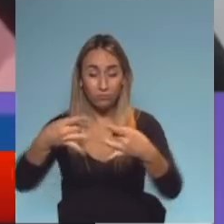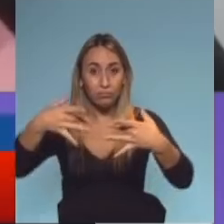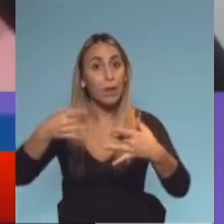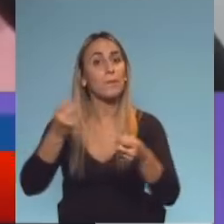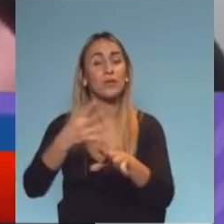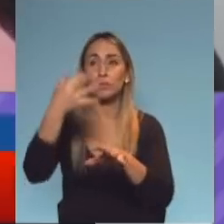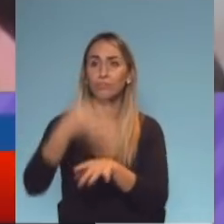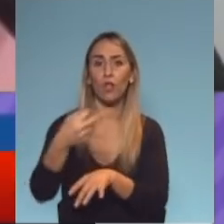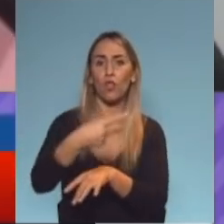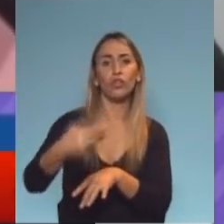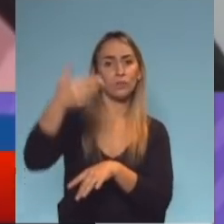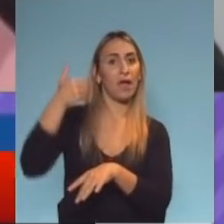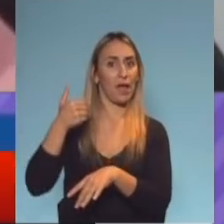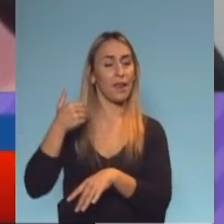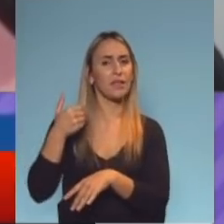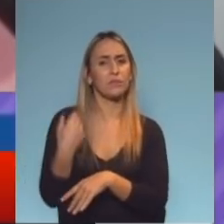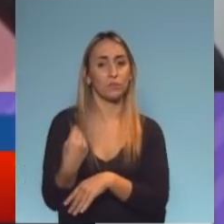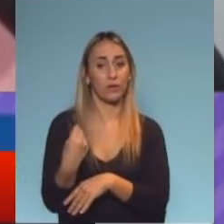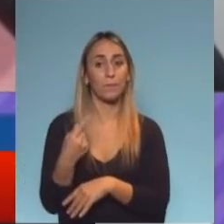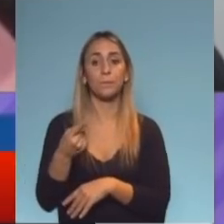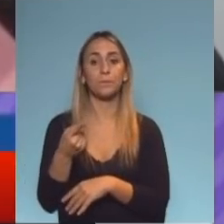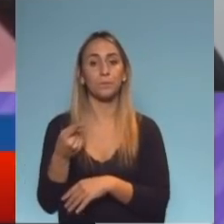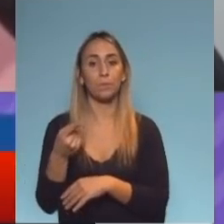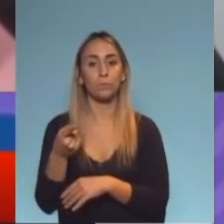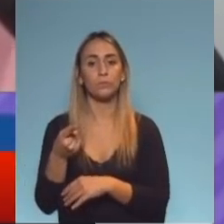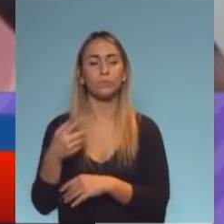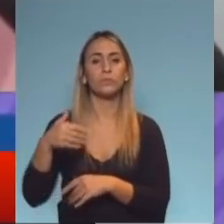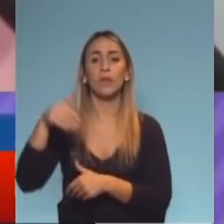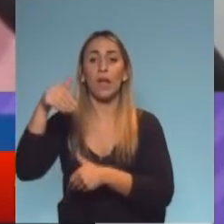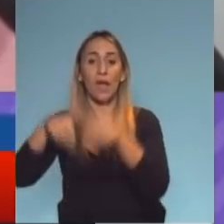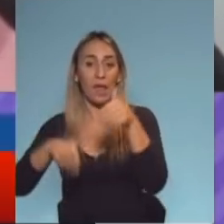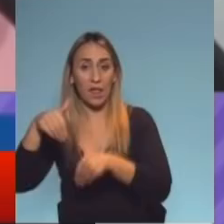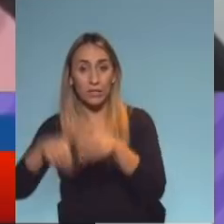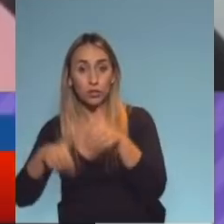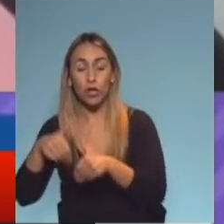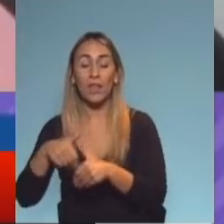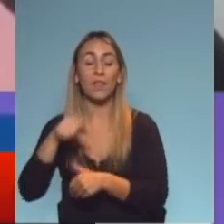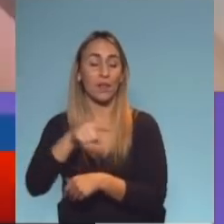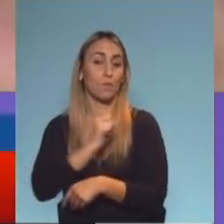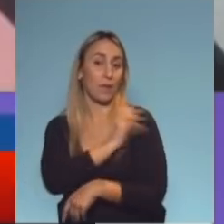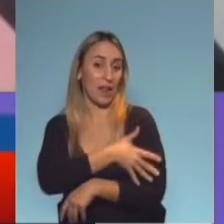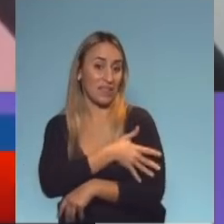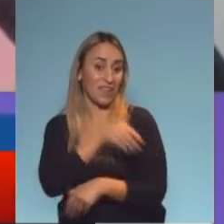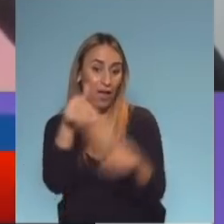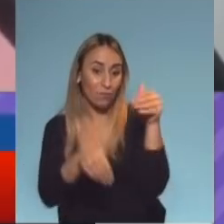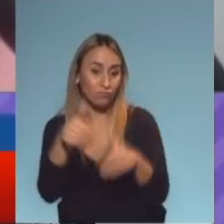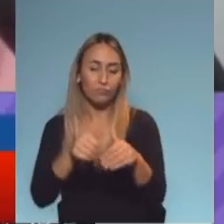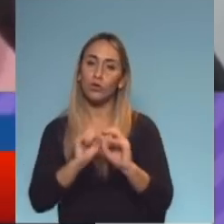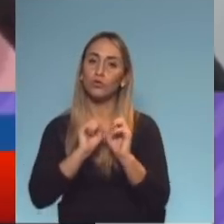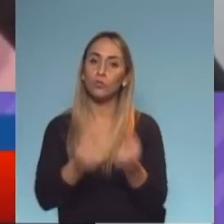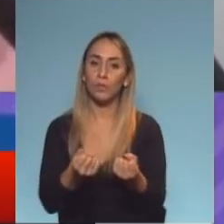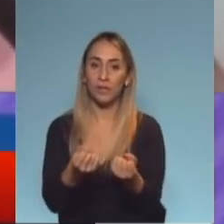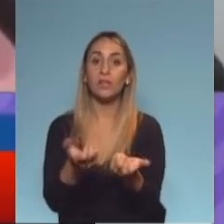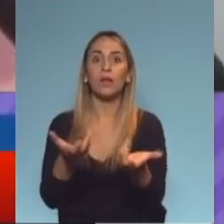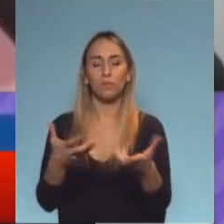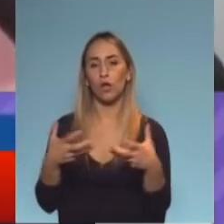atrás, después que las elecciones en la autoridad palestina fueron suspendidas. Y Hamas, la organización